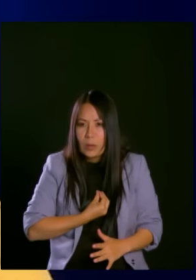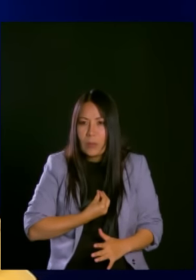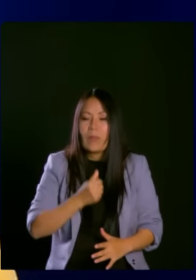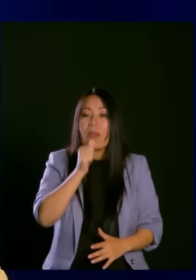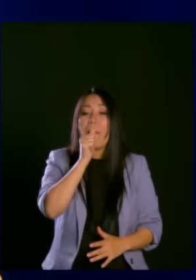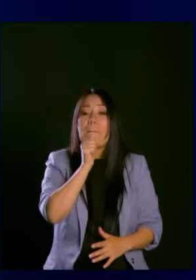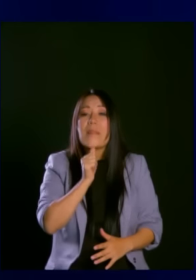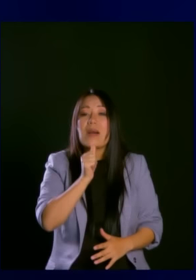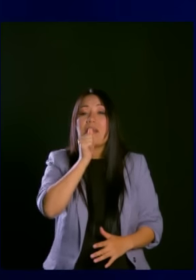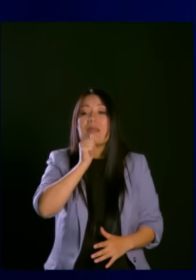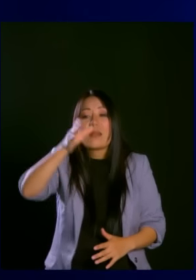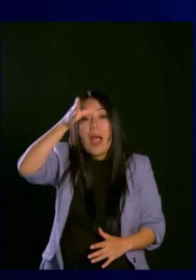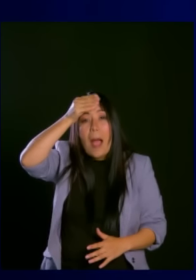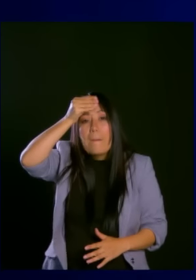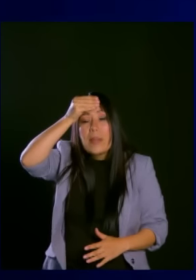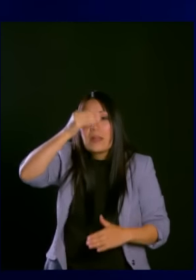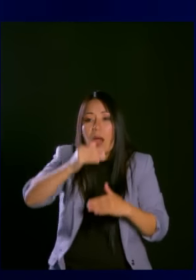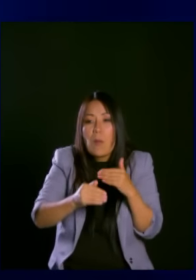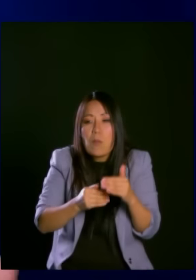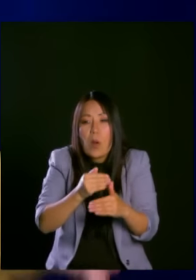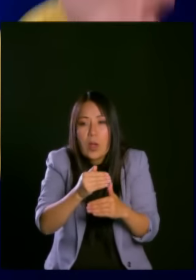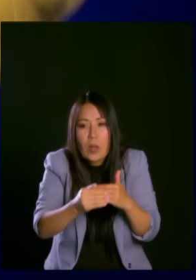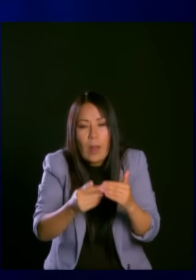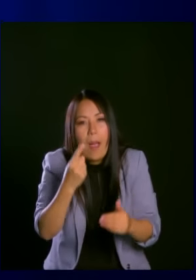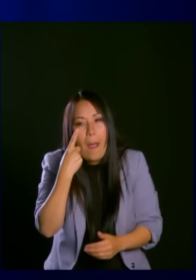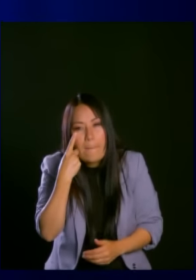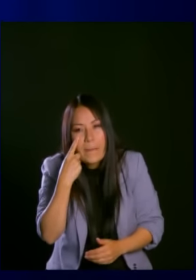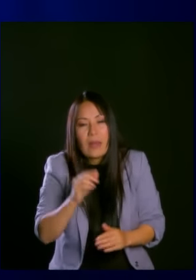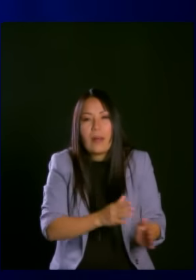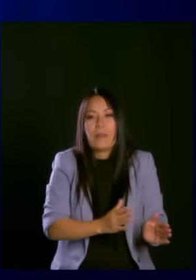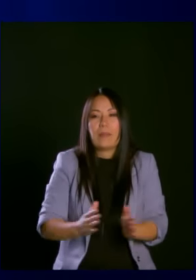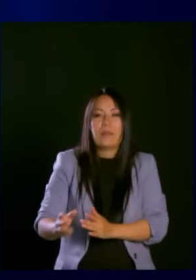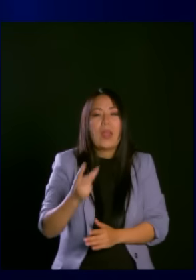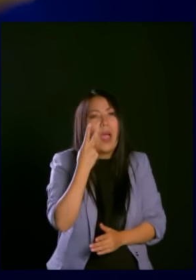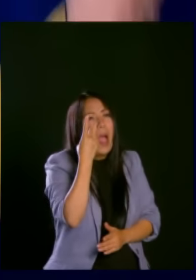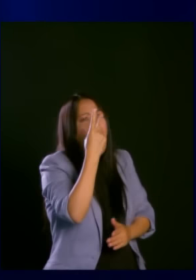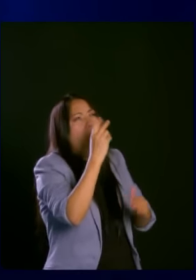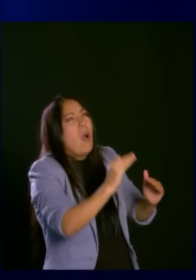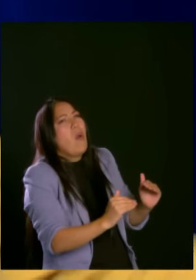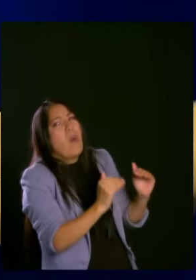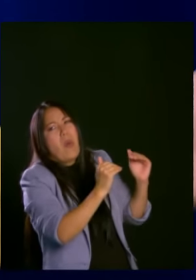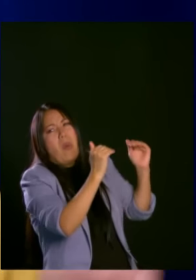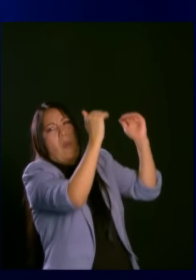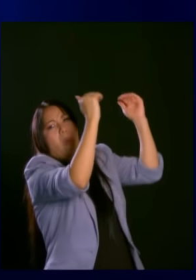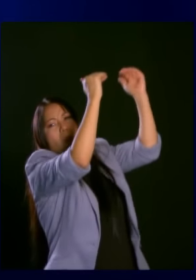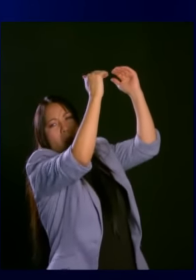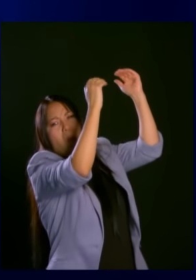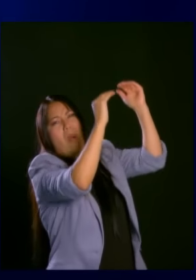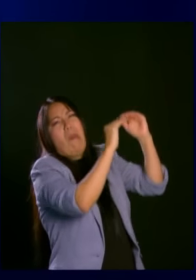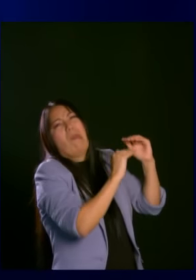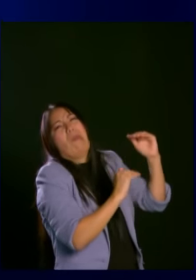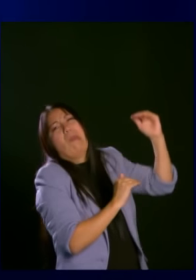Pasa, tú no miras grandes edificios de más de 100 pisos y para abajo no tienen como 20.